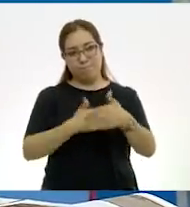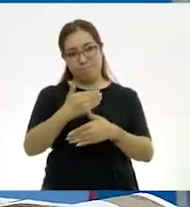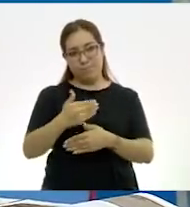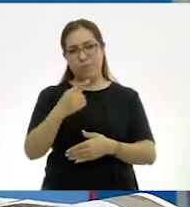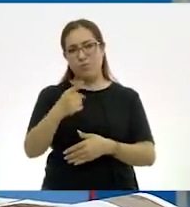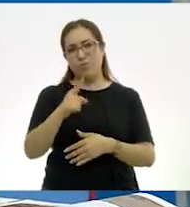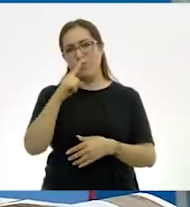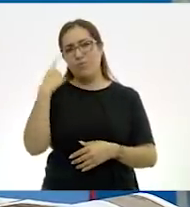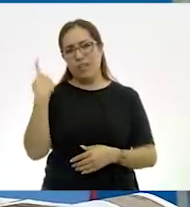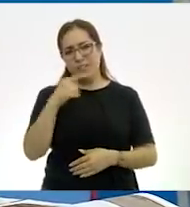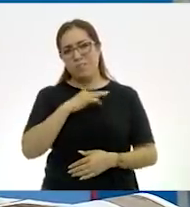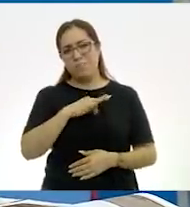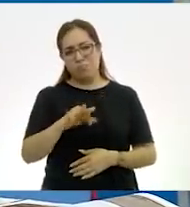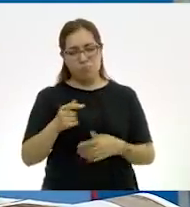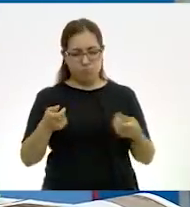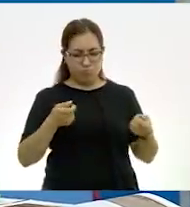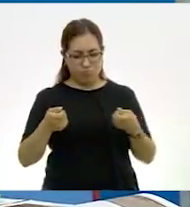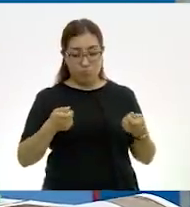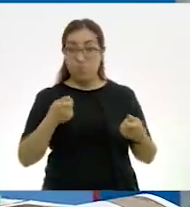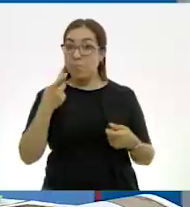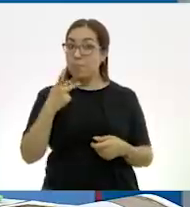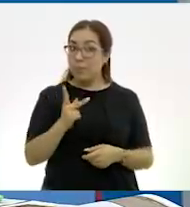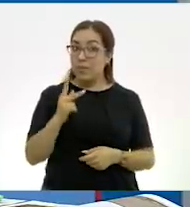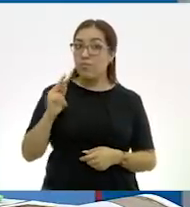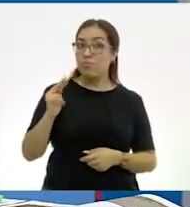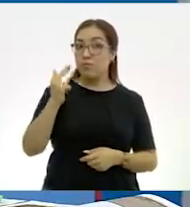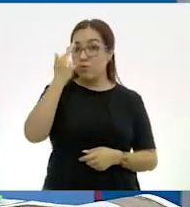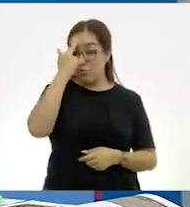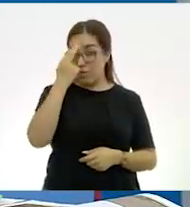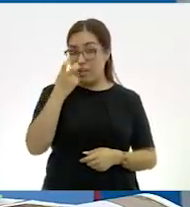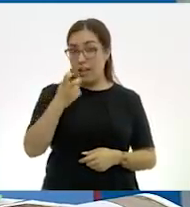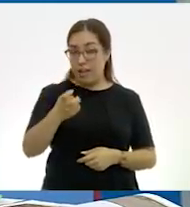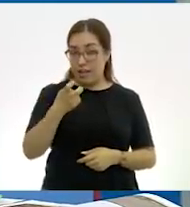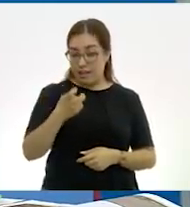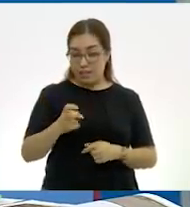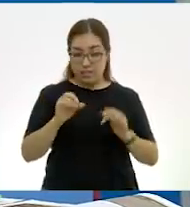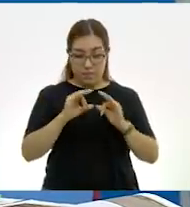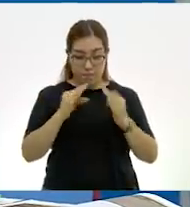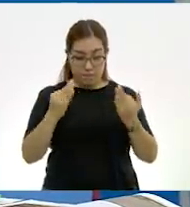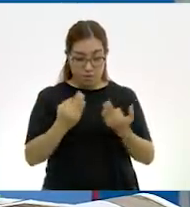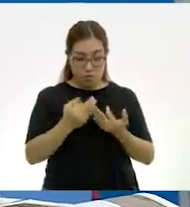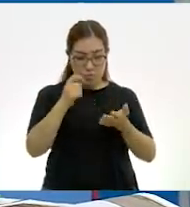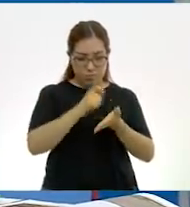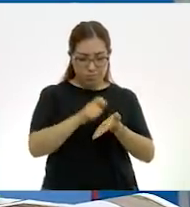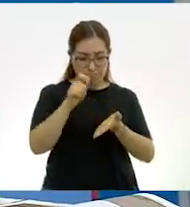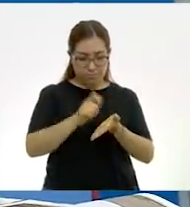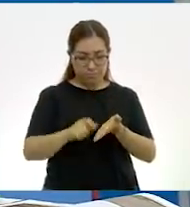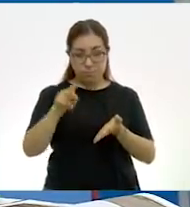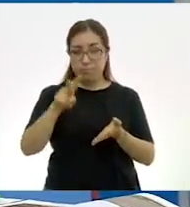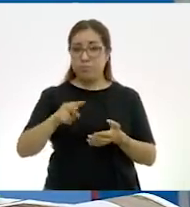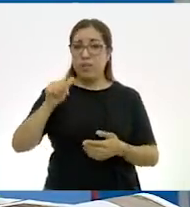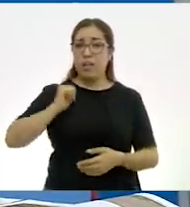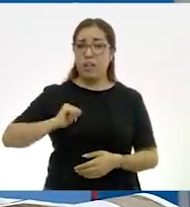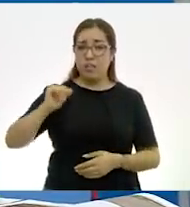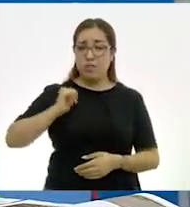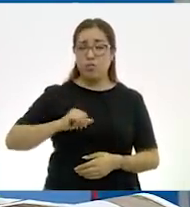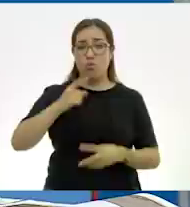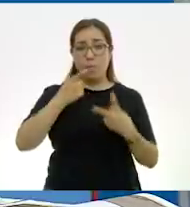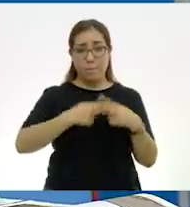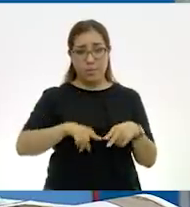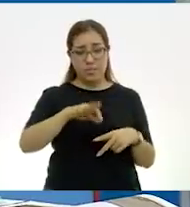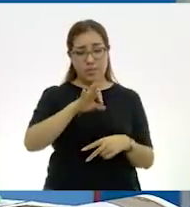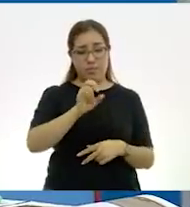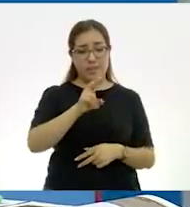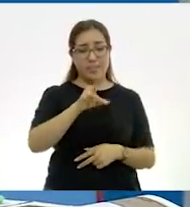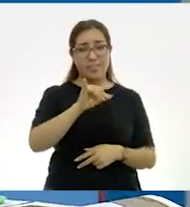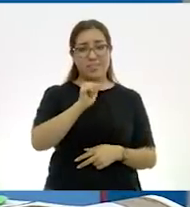de dominar y manejar, pero recuerda que este sistema de escritura alfabético surgió en Fenicia y fue adoptado por